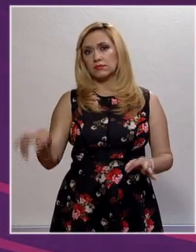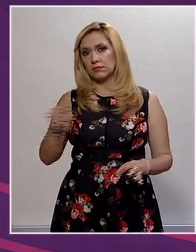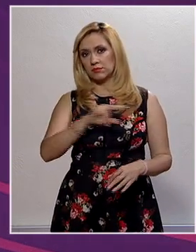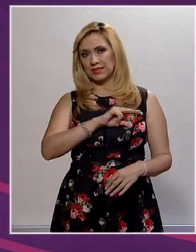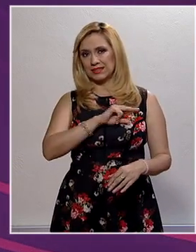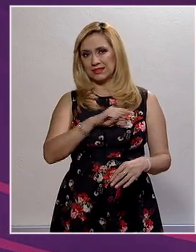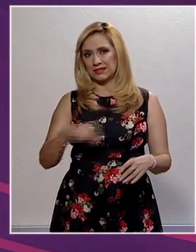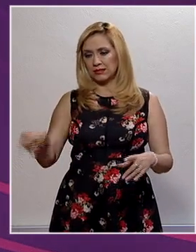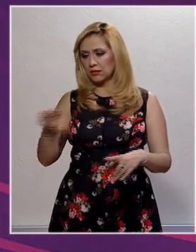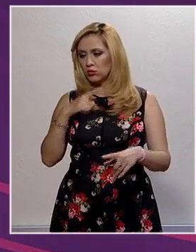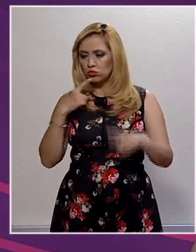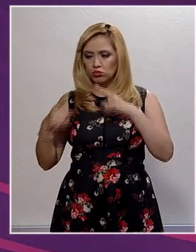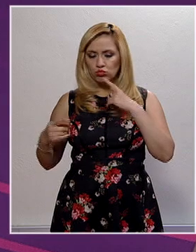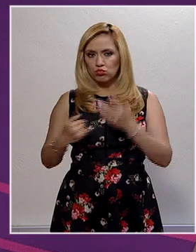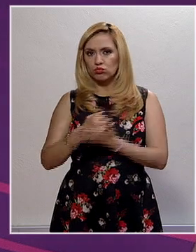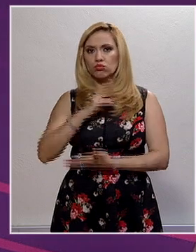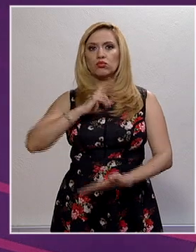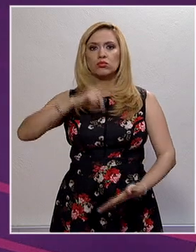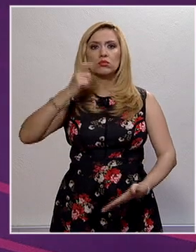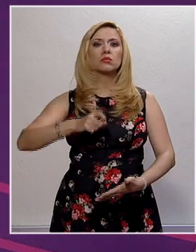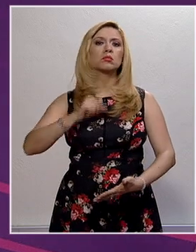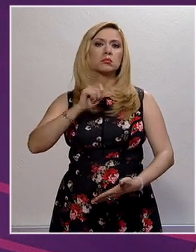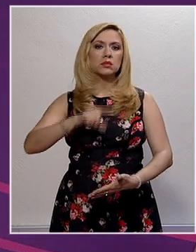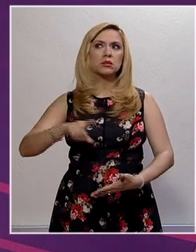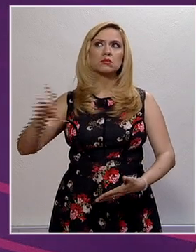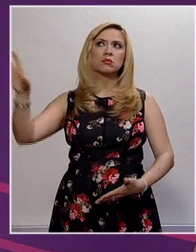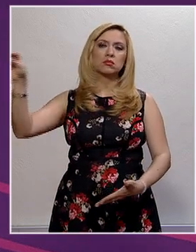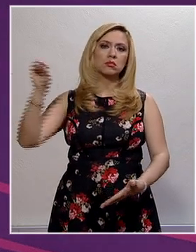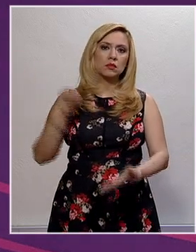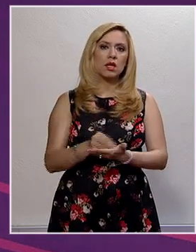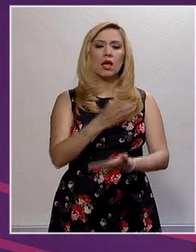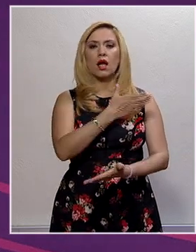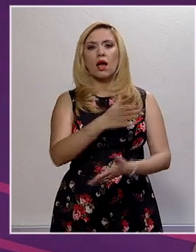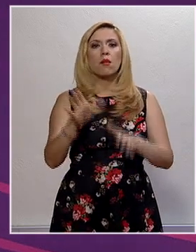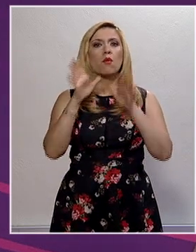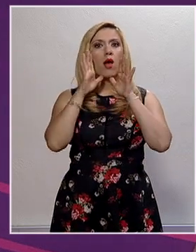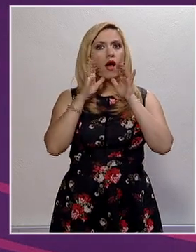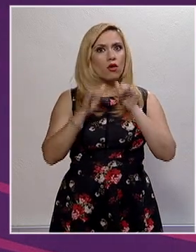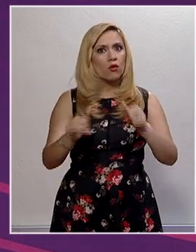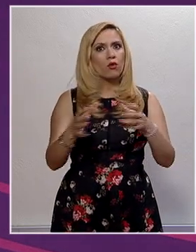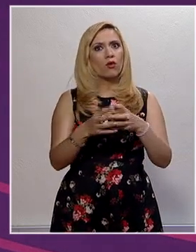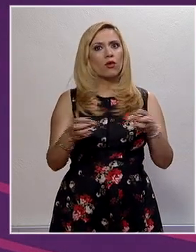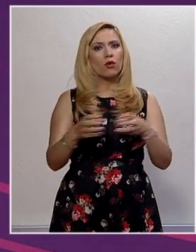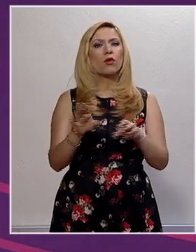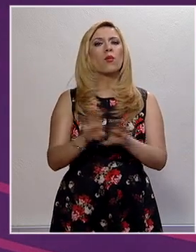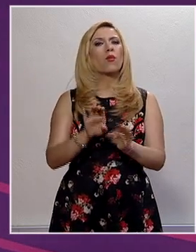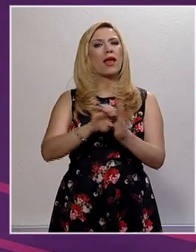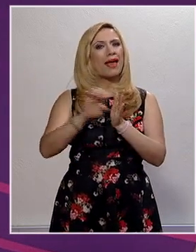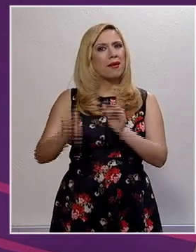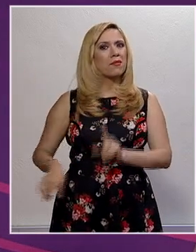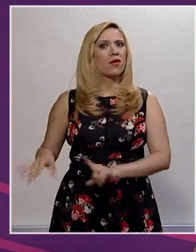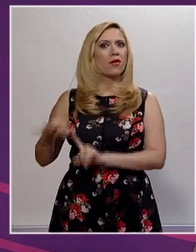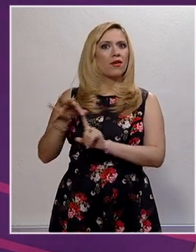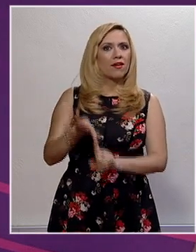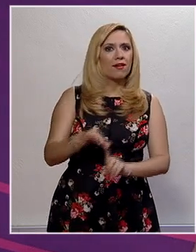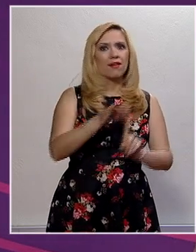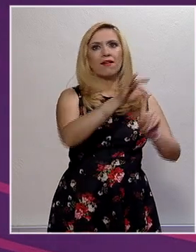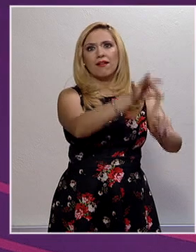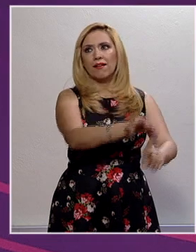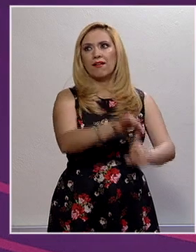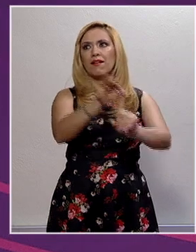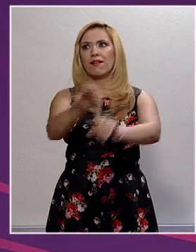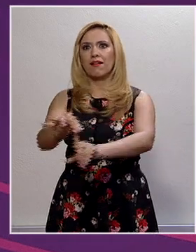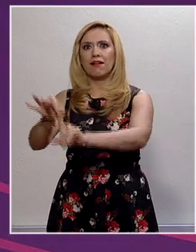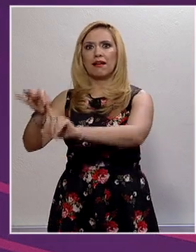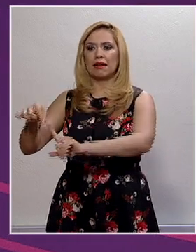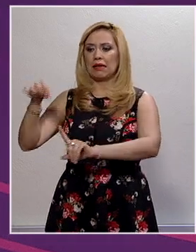había emitido la sentencia, pues también había citado Campo Algodonero. Pero más allá de eso, la Suprema Corte también ha emitido